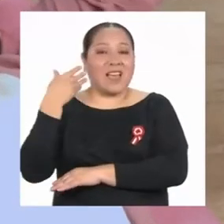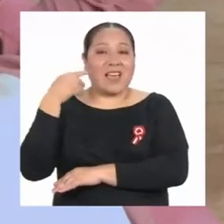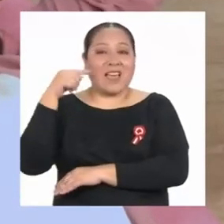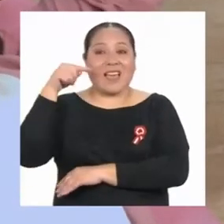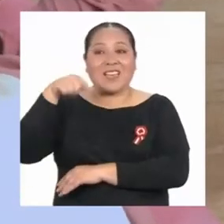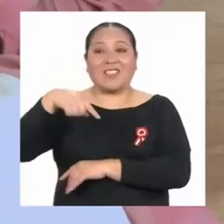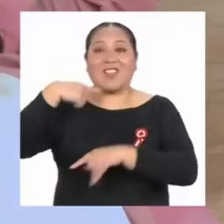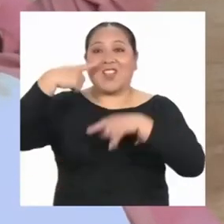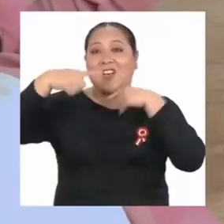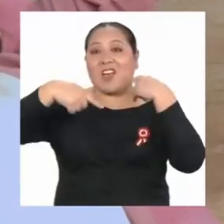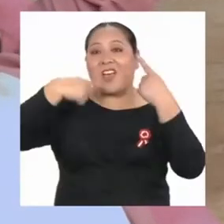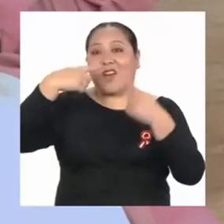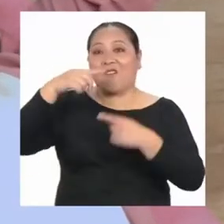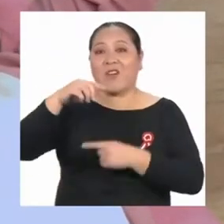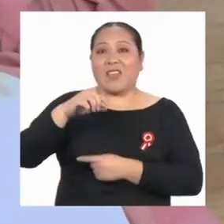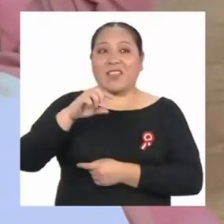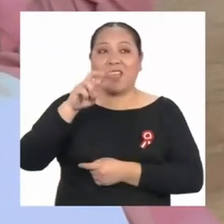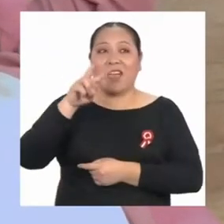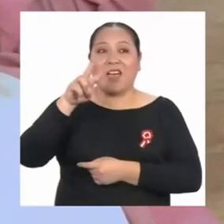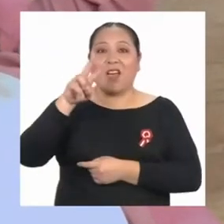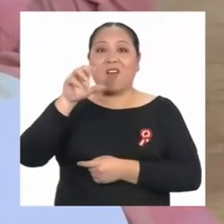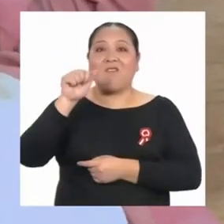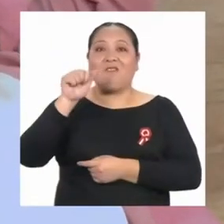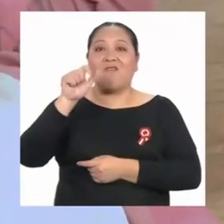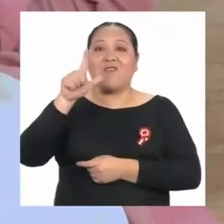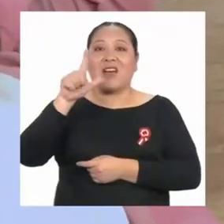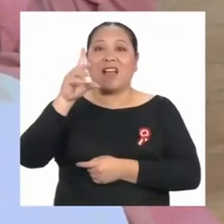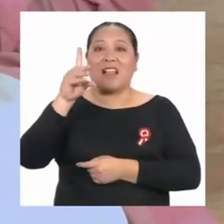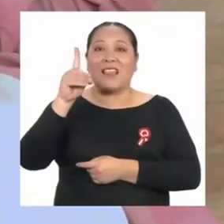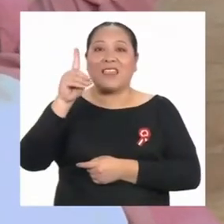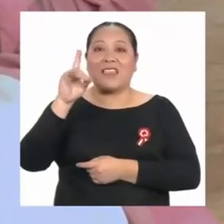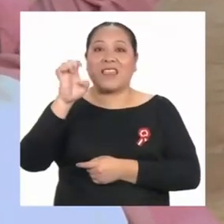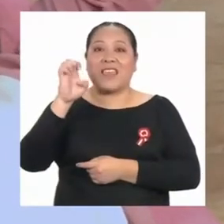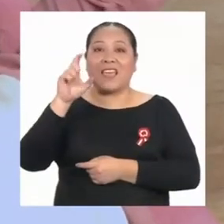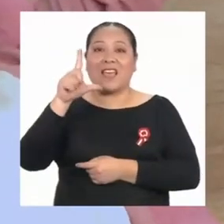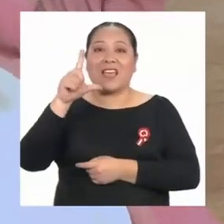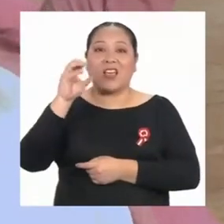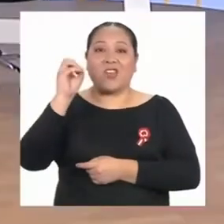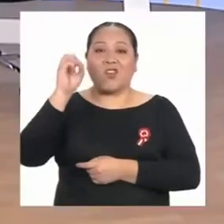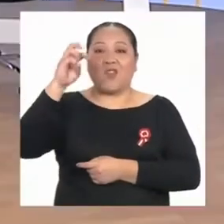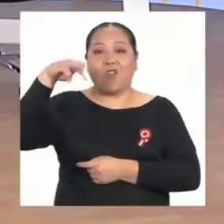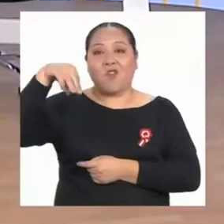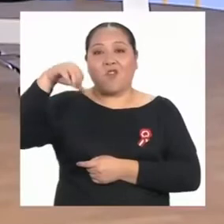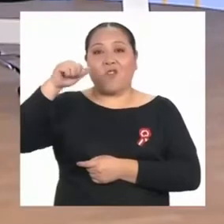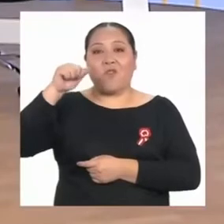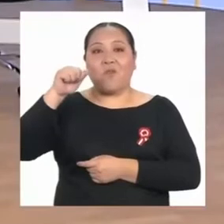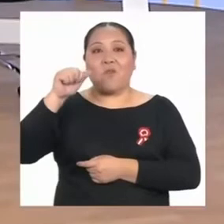Abraham Valdelomar en el cuento El sueño de San Martín.